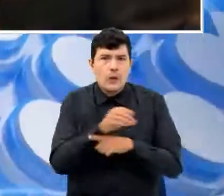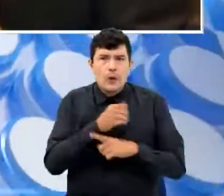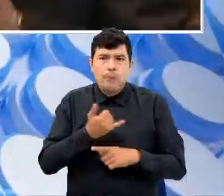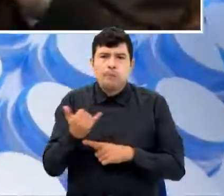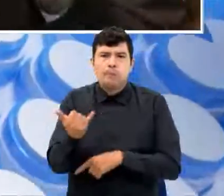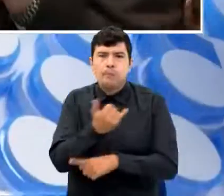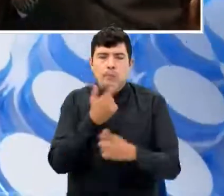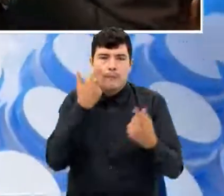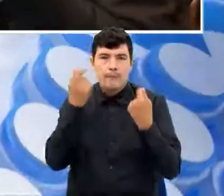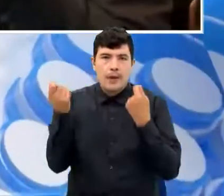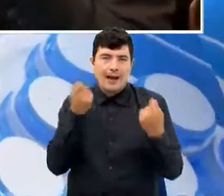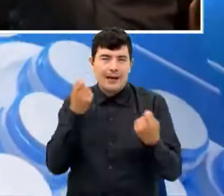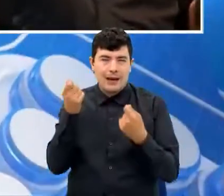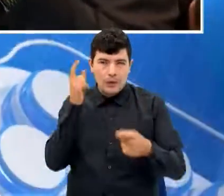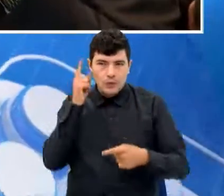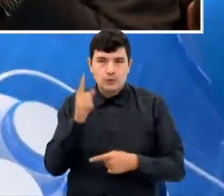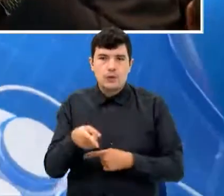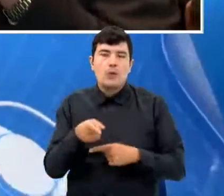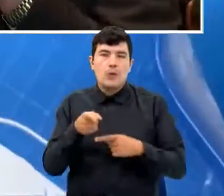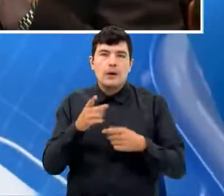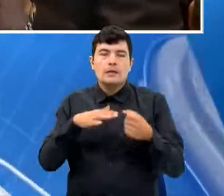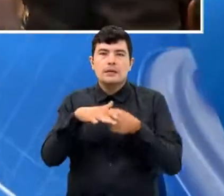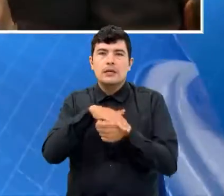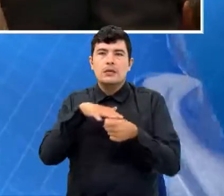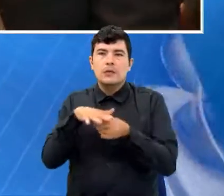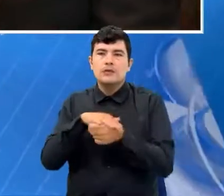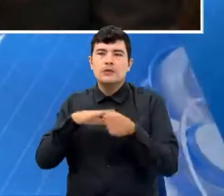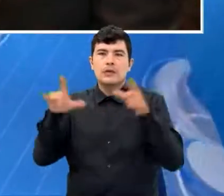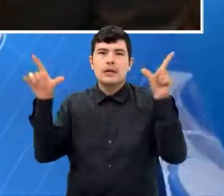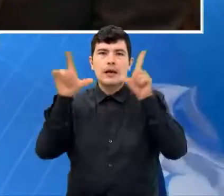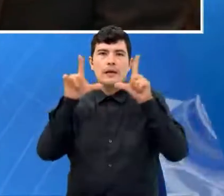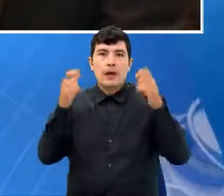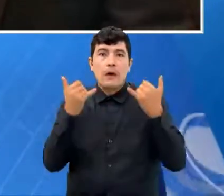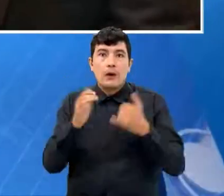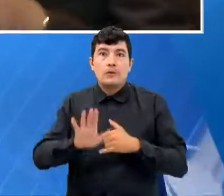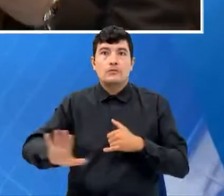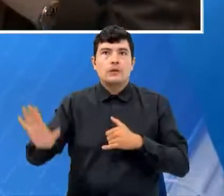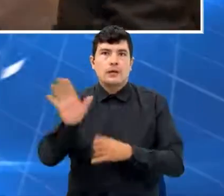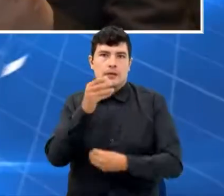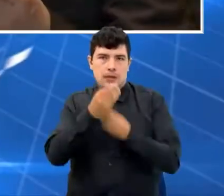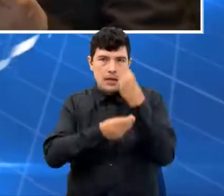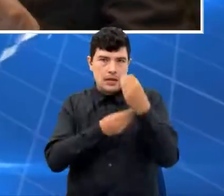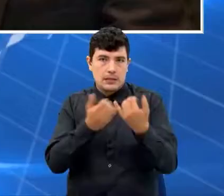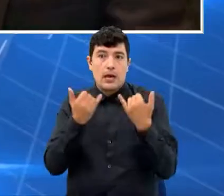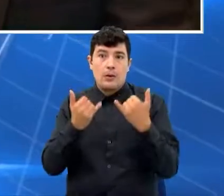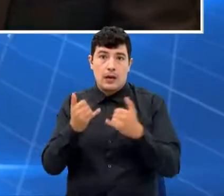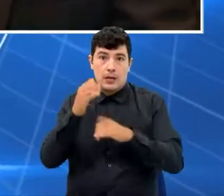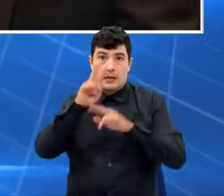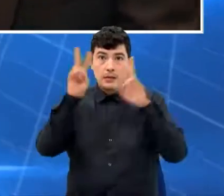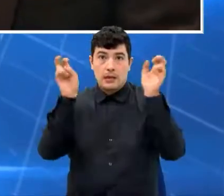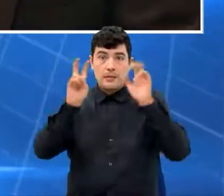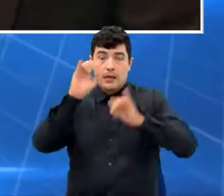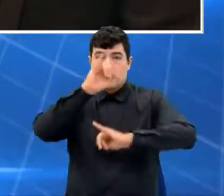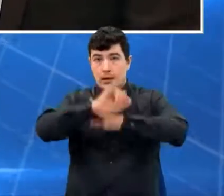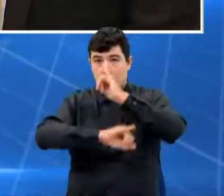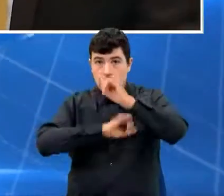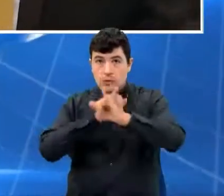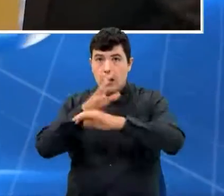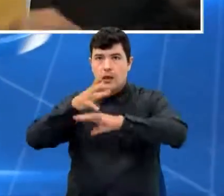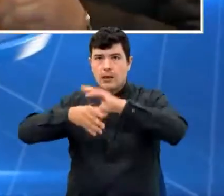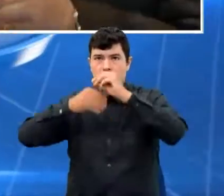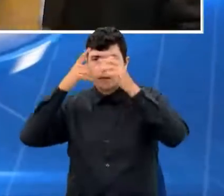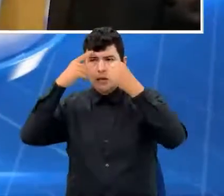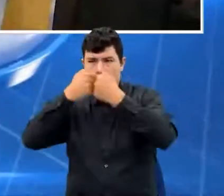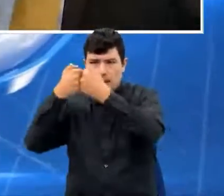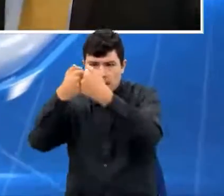manejo de la situación de televisión que han hecho ustedes, y sobre todo en el exterior, todas las alianzas que han logrado con el